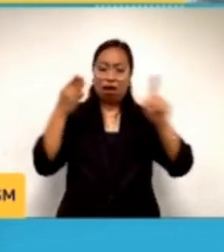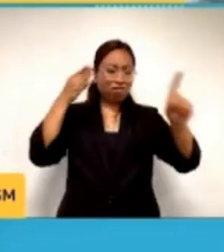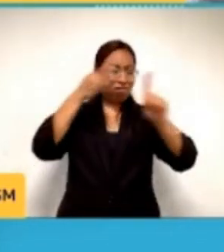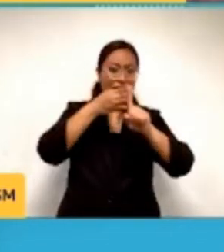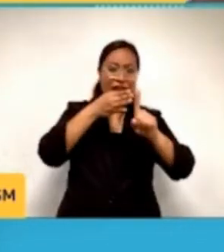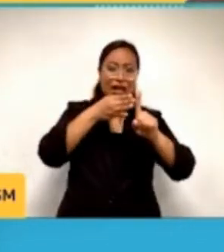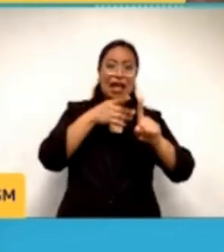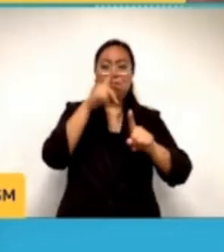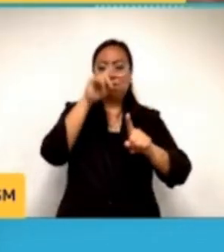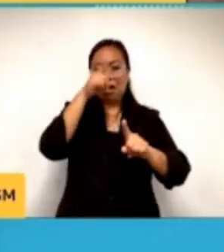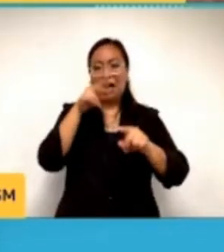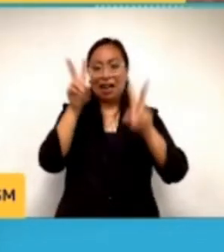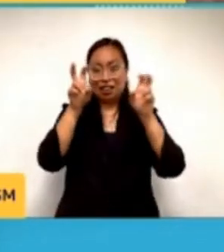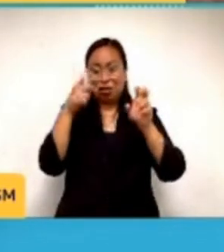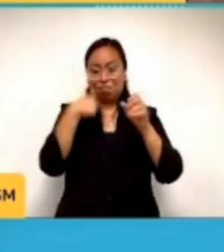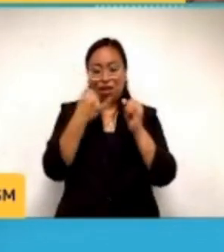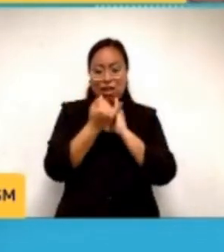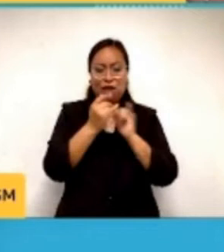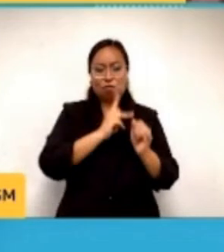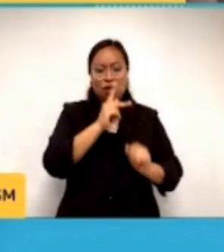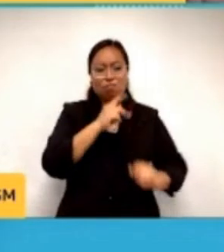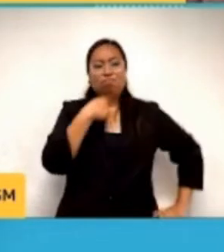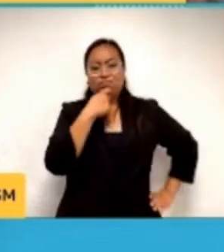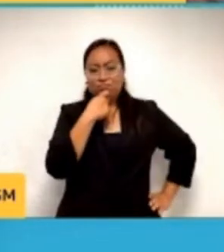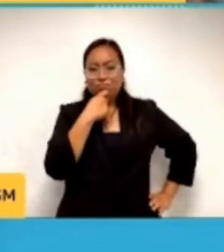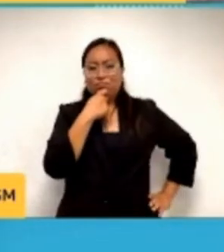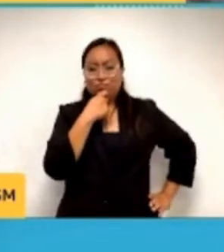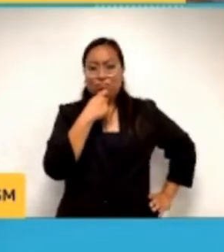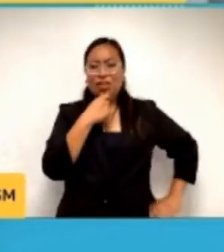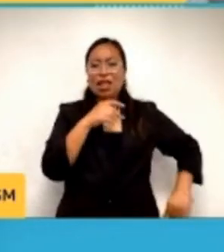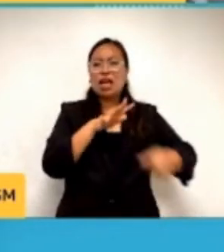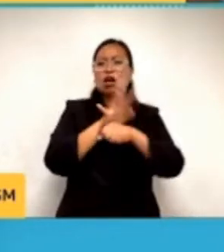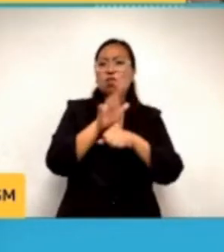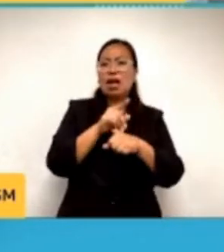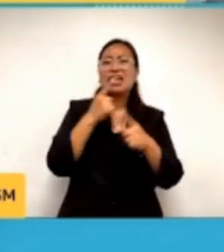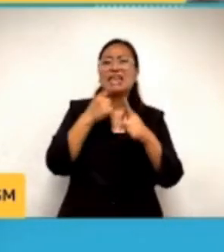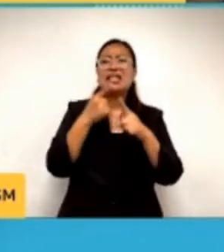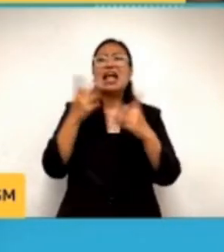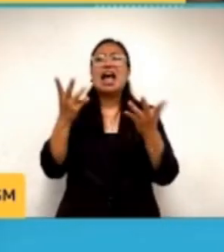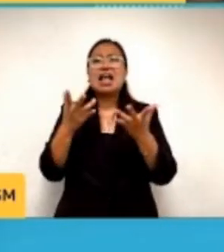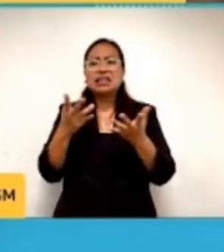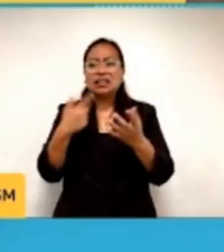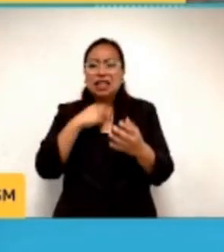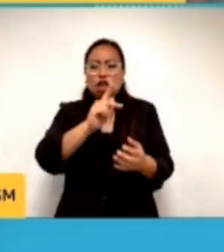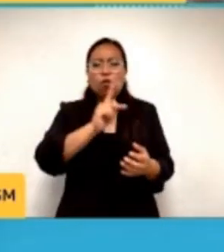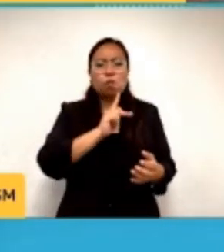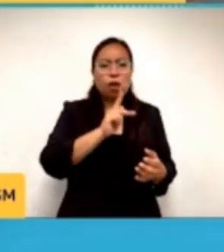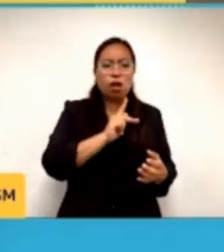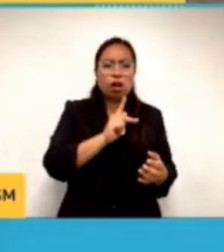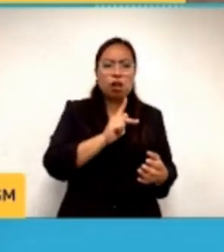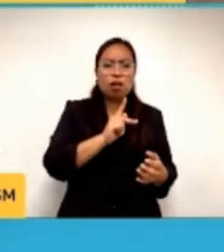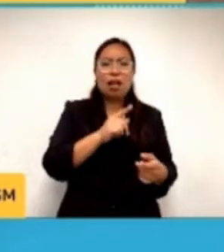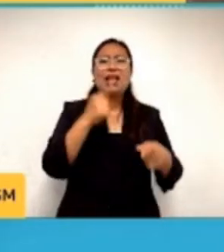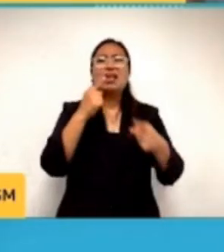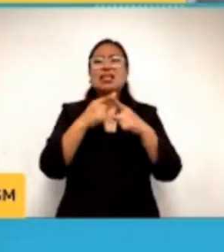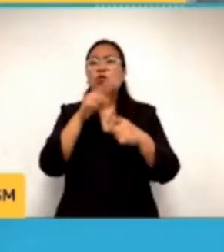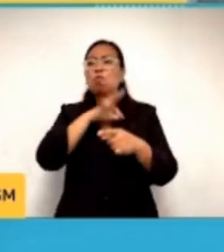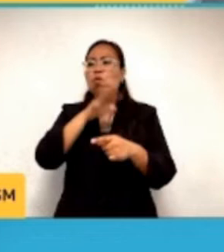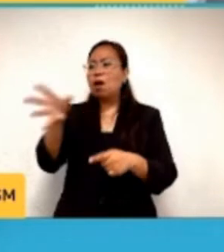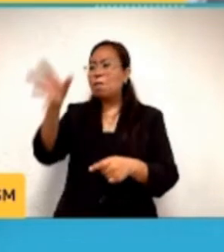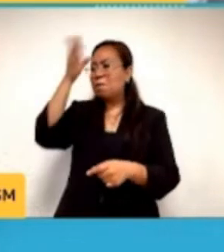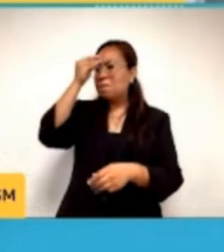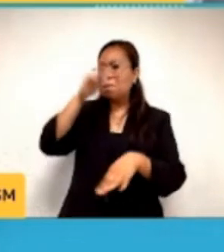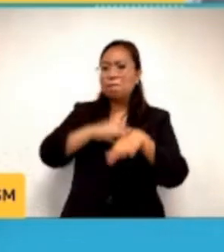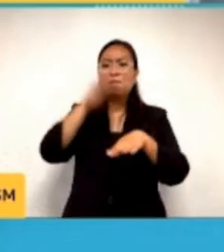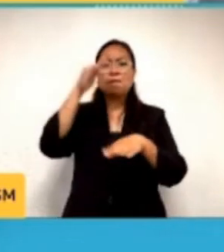Ok, ¿quiénes están hablando de lo que te interesa? ¿Quiénes ya están haciendo lo que tú quieres hacer? ¿De quiénes puedes aprender? Y